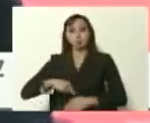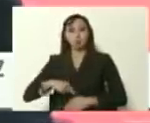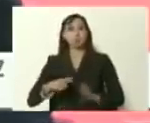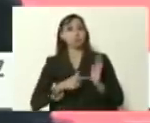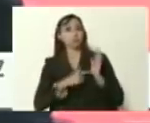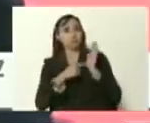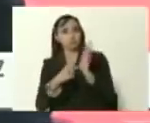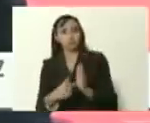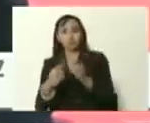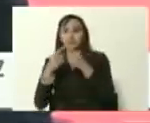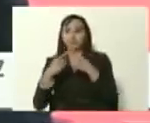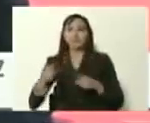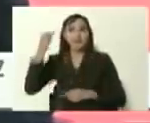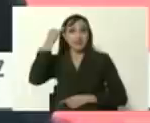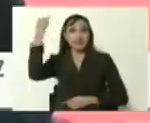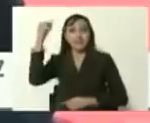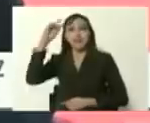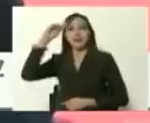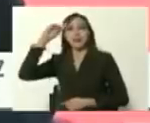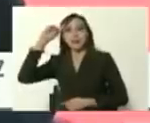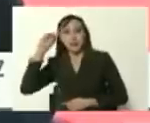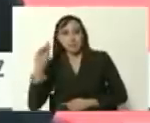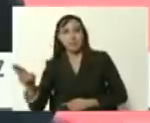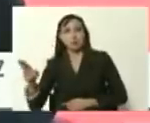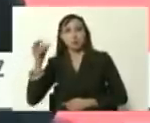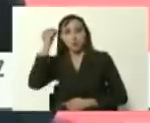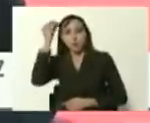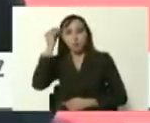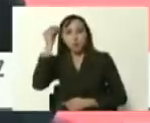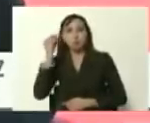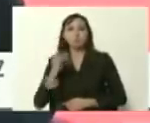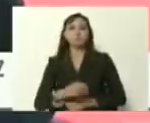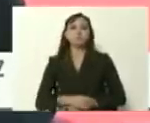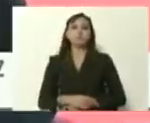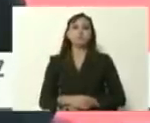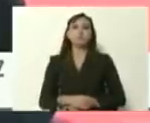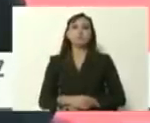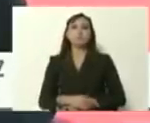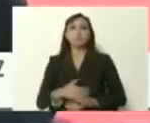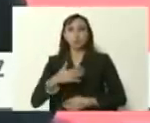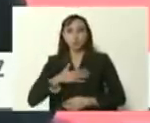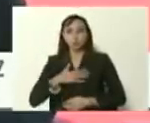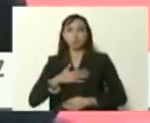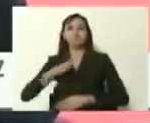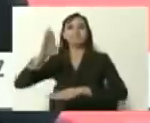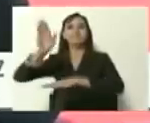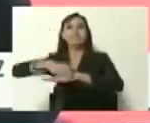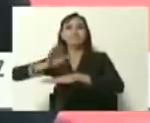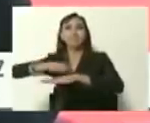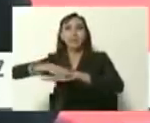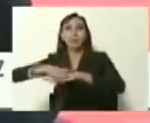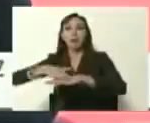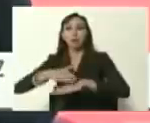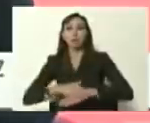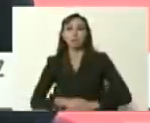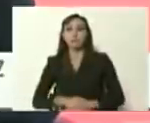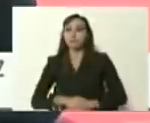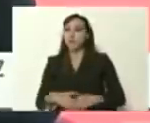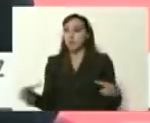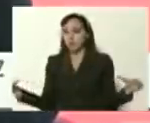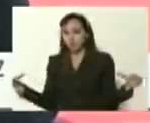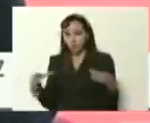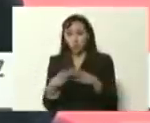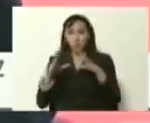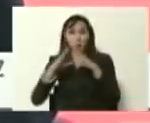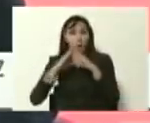en la diferencia y aprendamos a respetar las opiniones diferentes. De manera que yo hago un llamado, no solamente a esta reunión, sino a todas